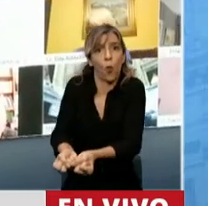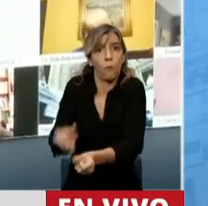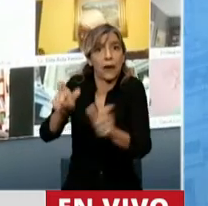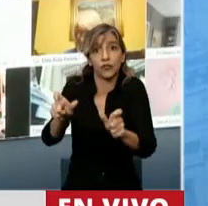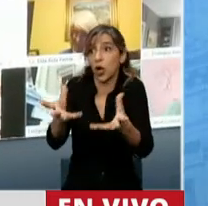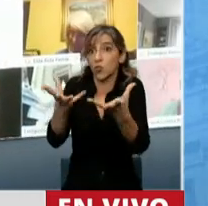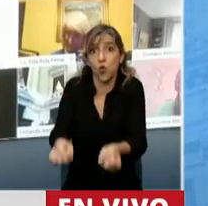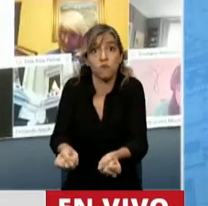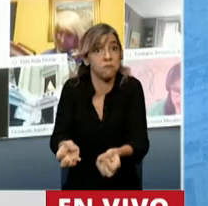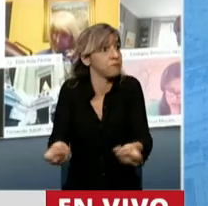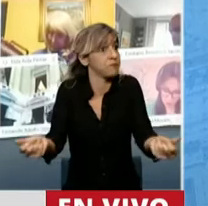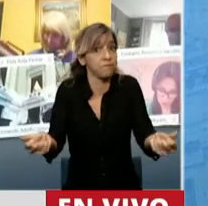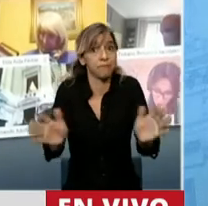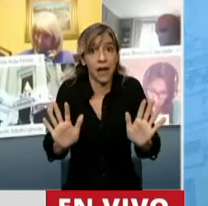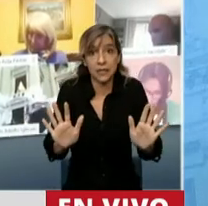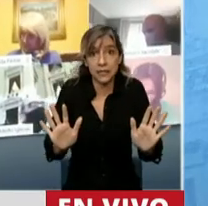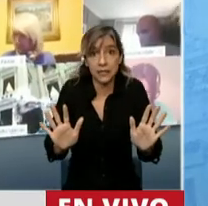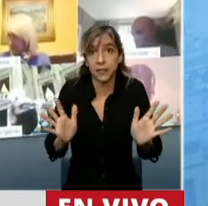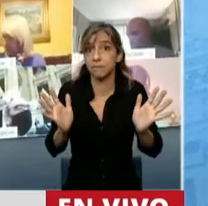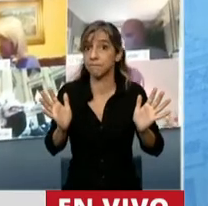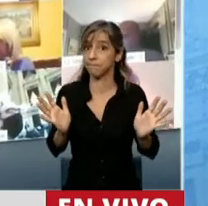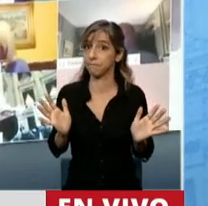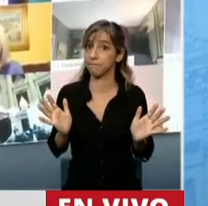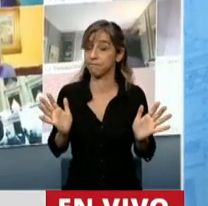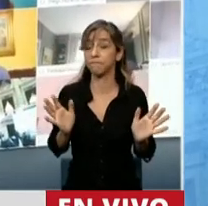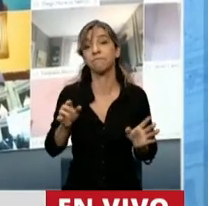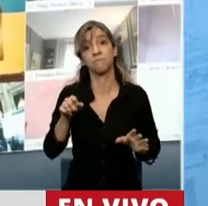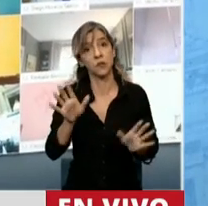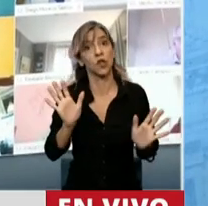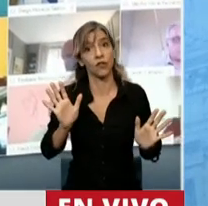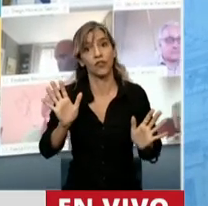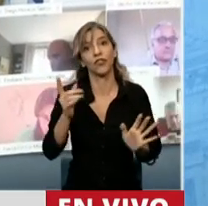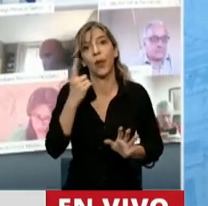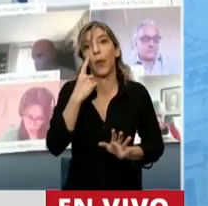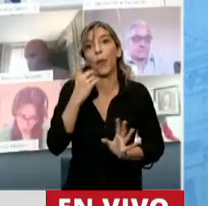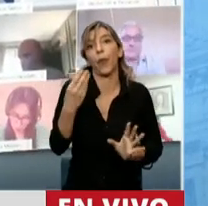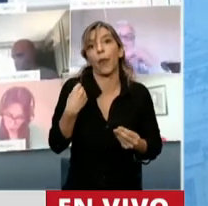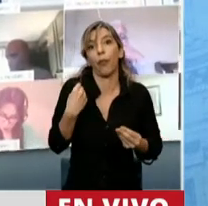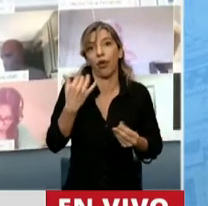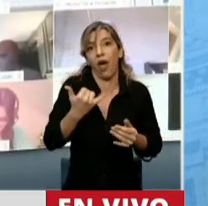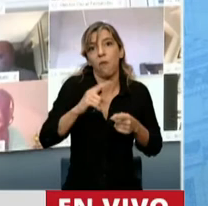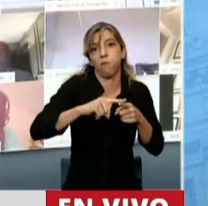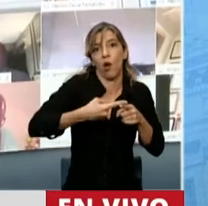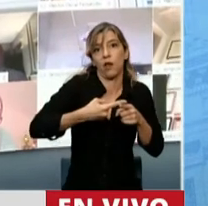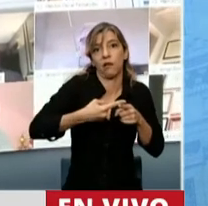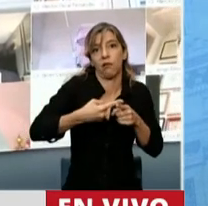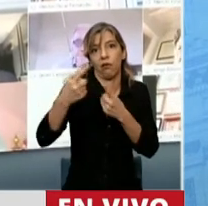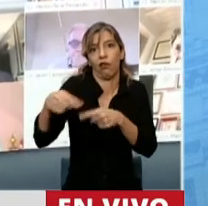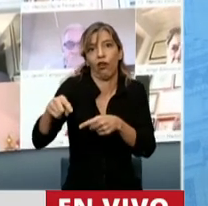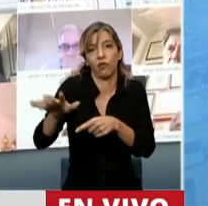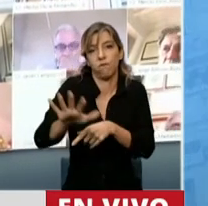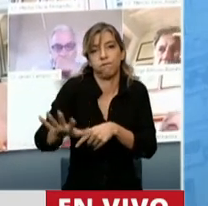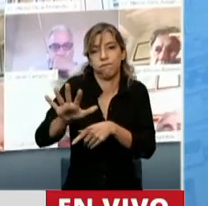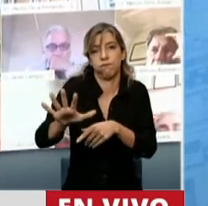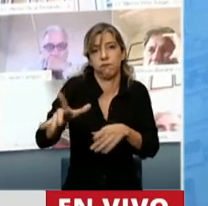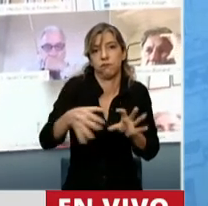cuando la política y los mensajes de la política facilitan las redes mafiosas o cuando la política de seguridad